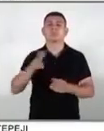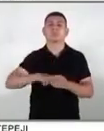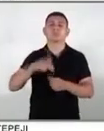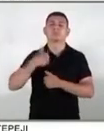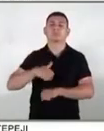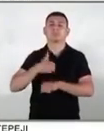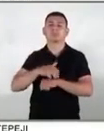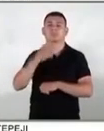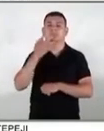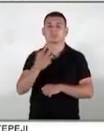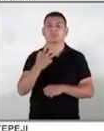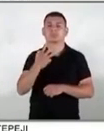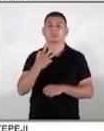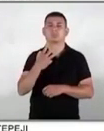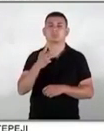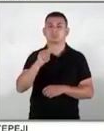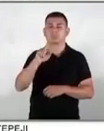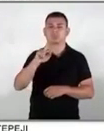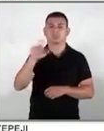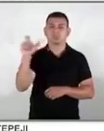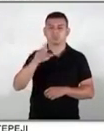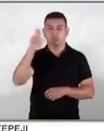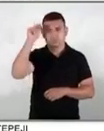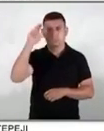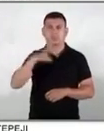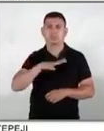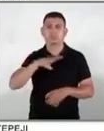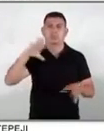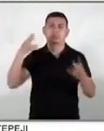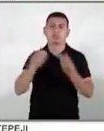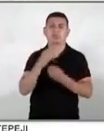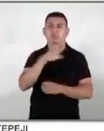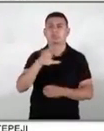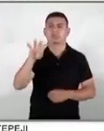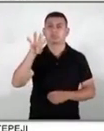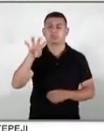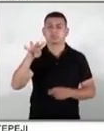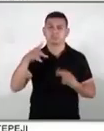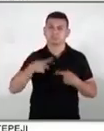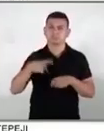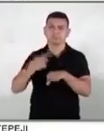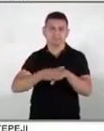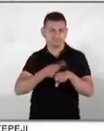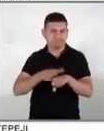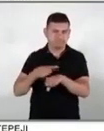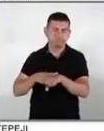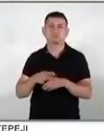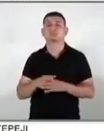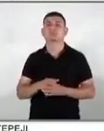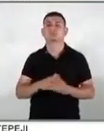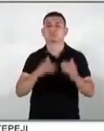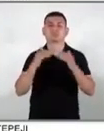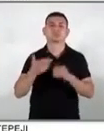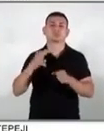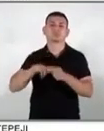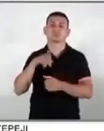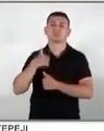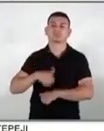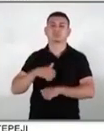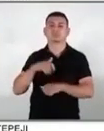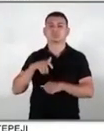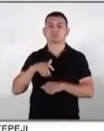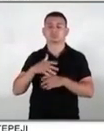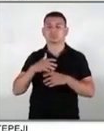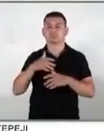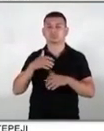jurisdicción sanitaria 3 de Tuxtepec lleva 519 casos positivos, la jurisdicción de la